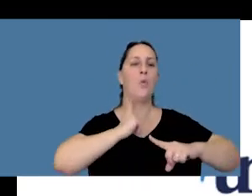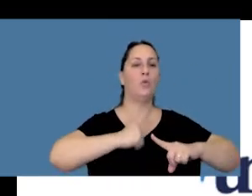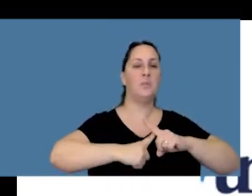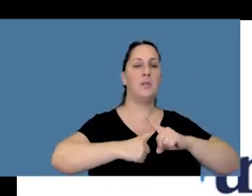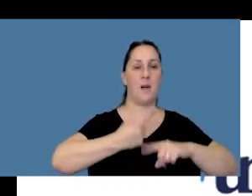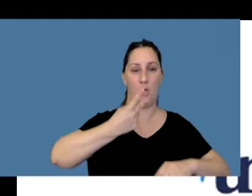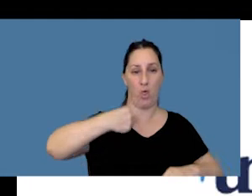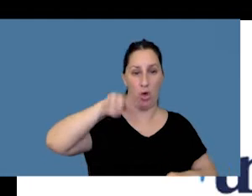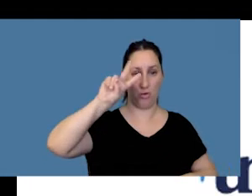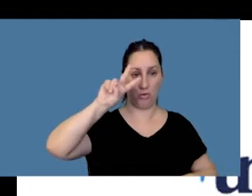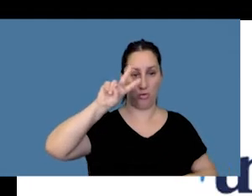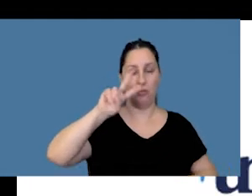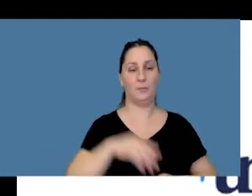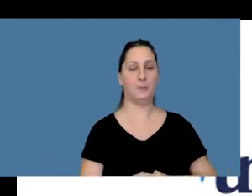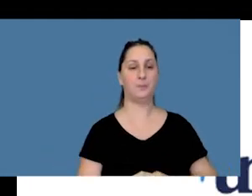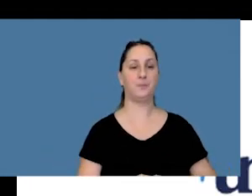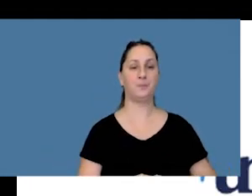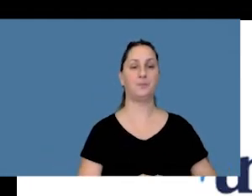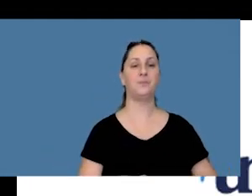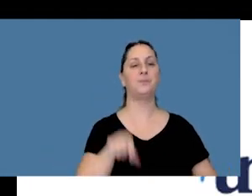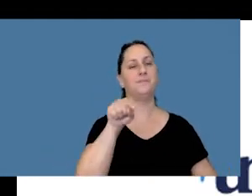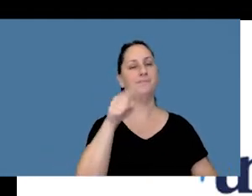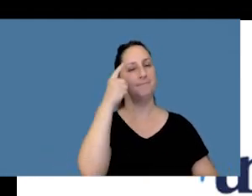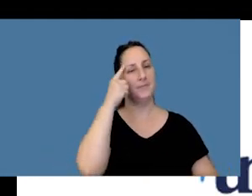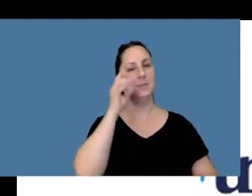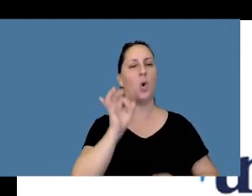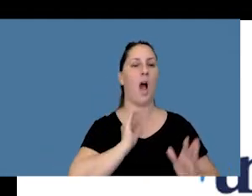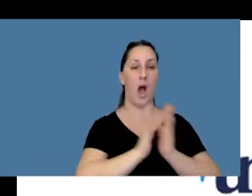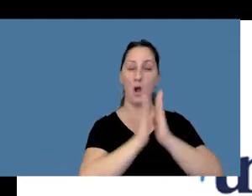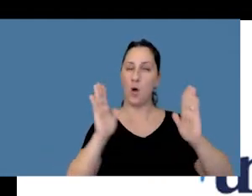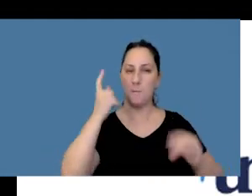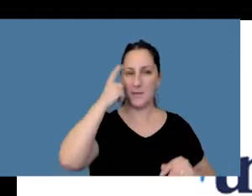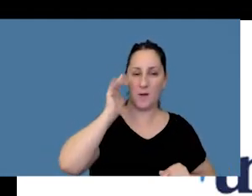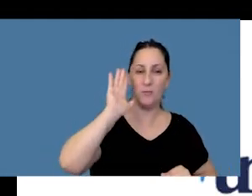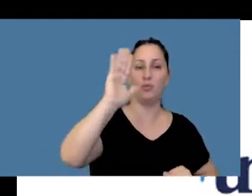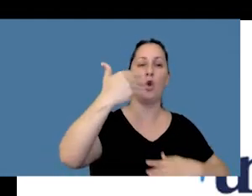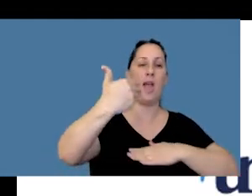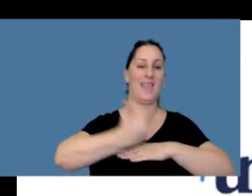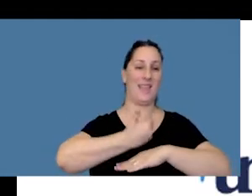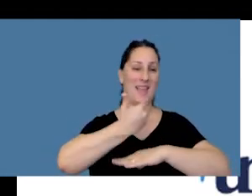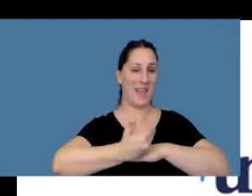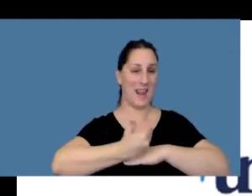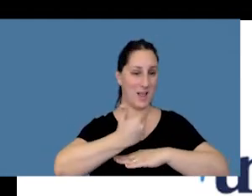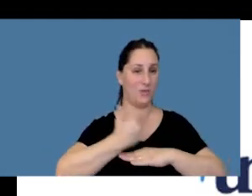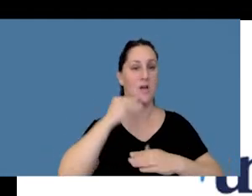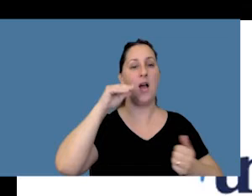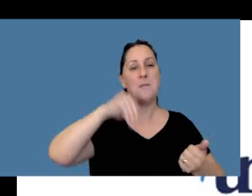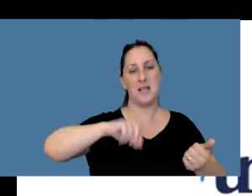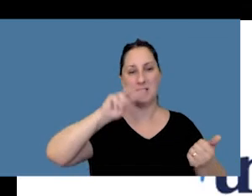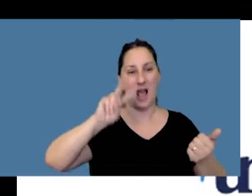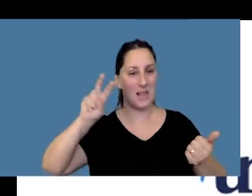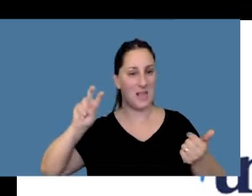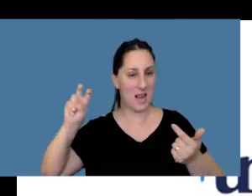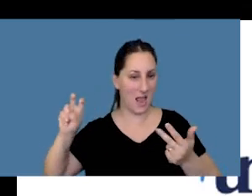es decir, vamos a proyectar o anualizar nuestros ingresos y demás alquileres